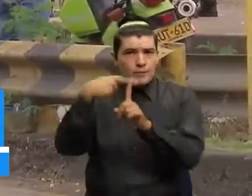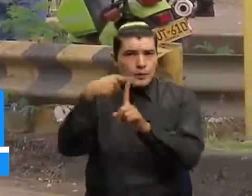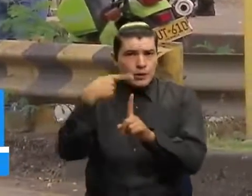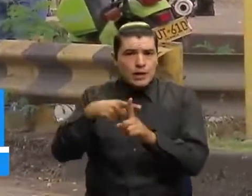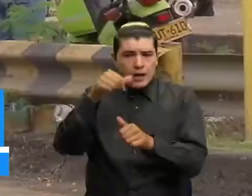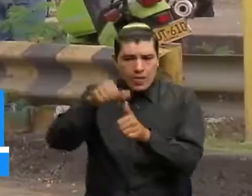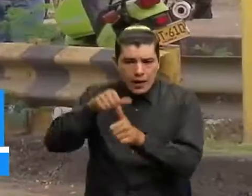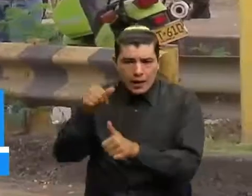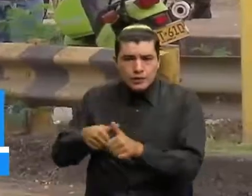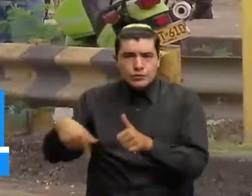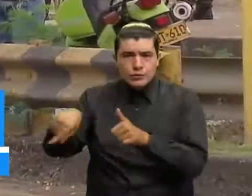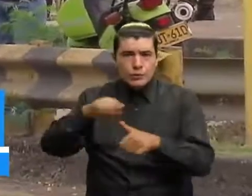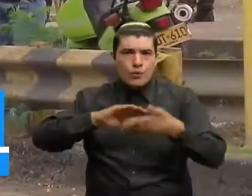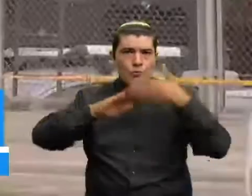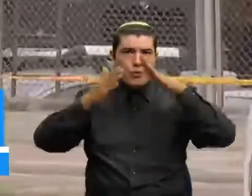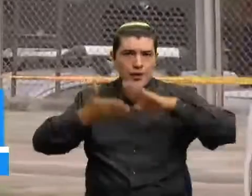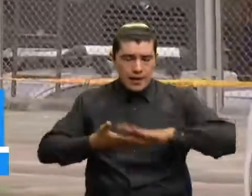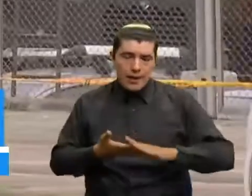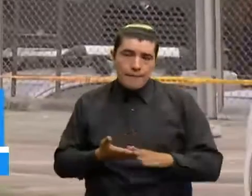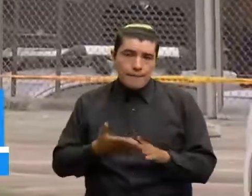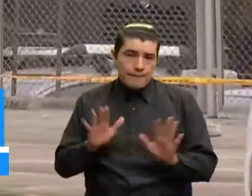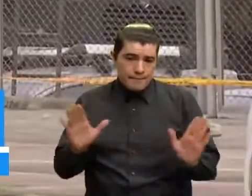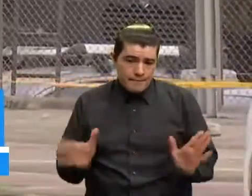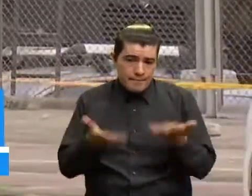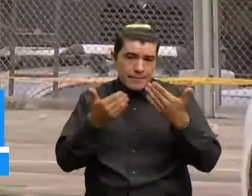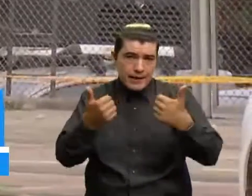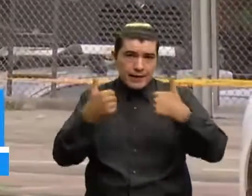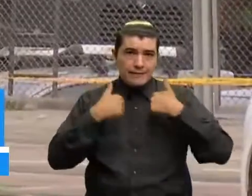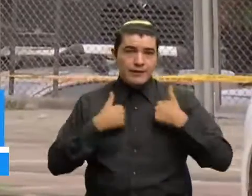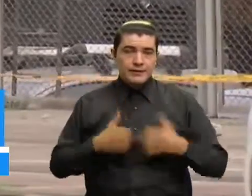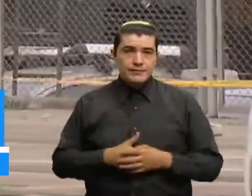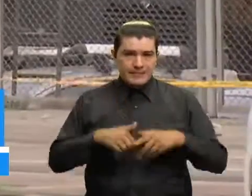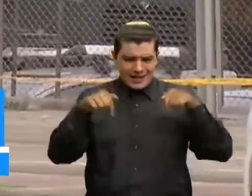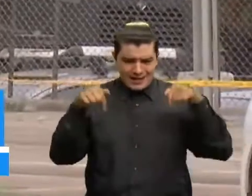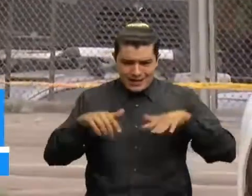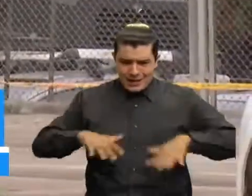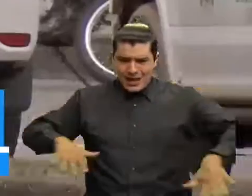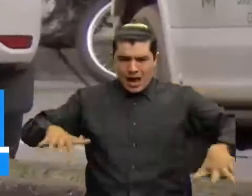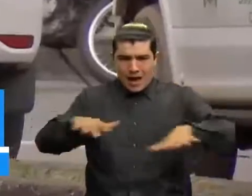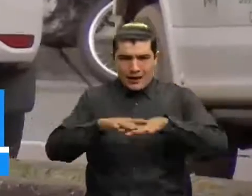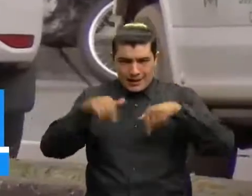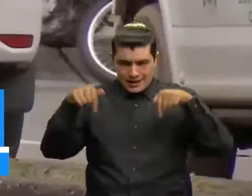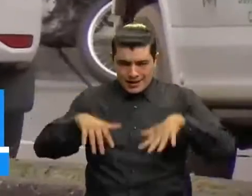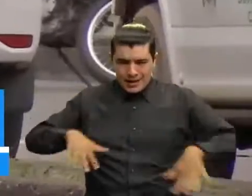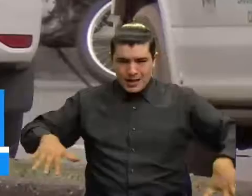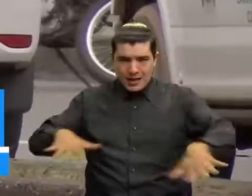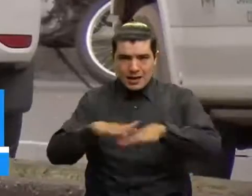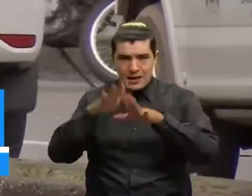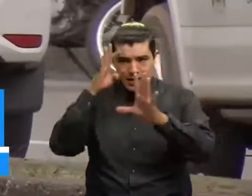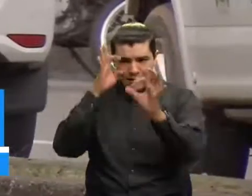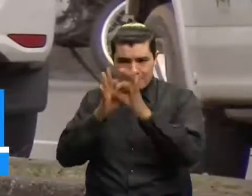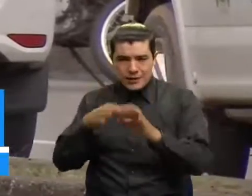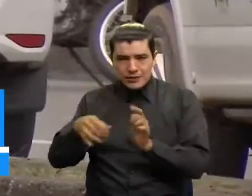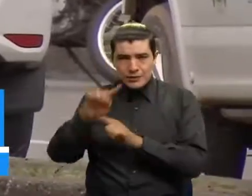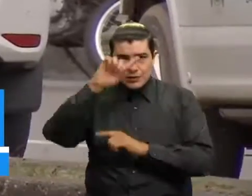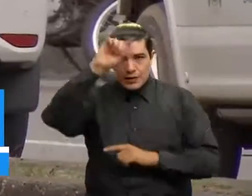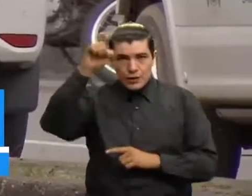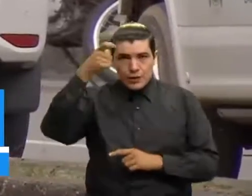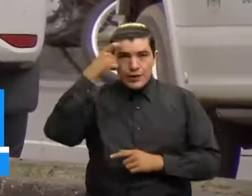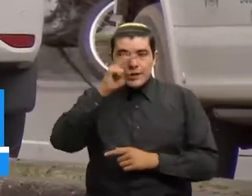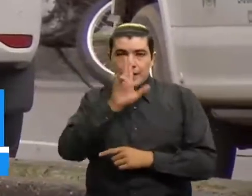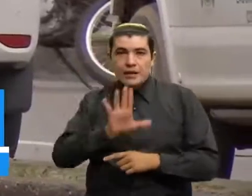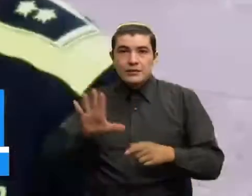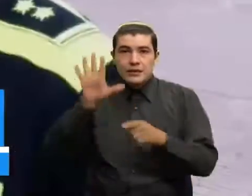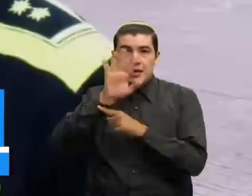de la ciudad. Hoy, como lugar de frontera, un sitio de frontera que es priorizado por el gobierno nacional, por lo que significa